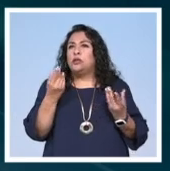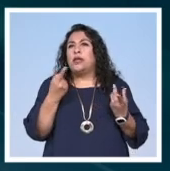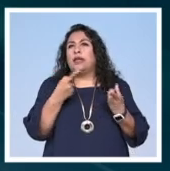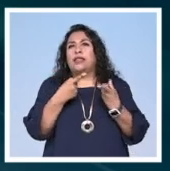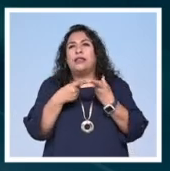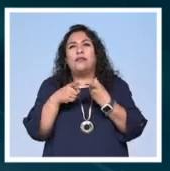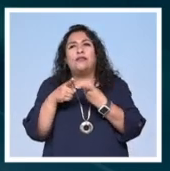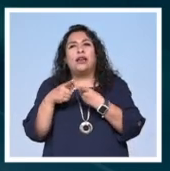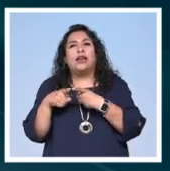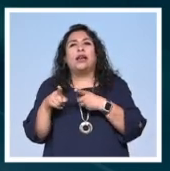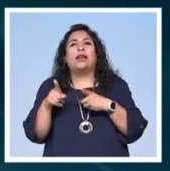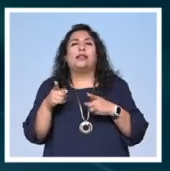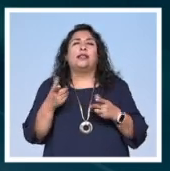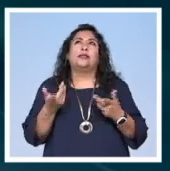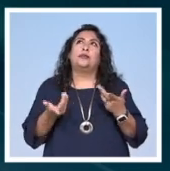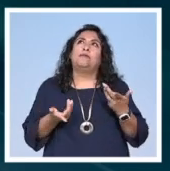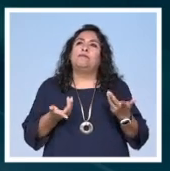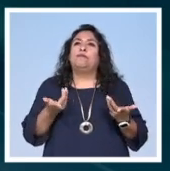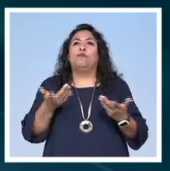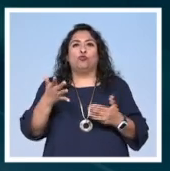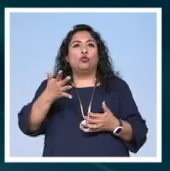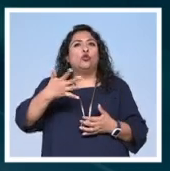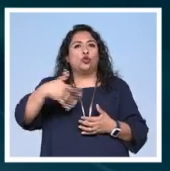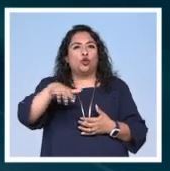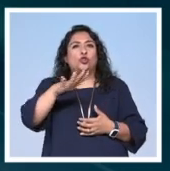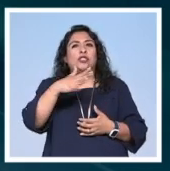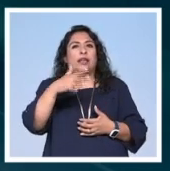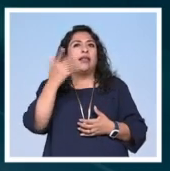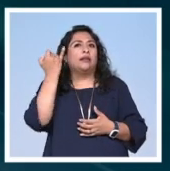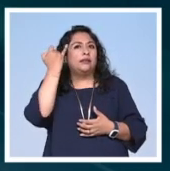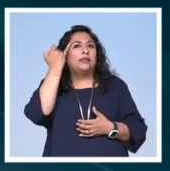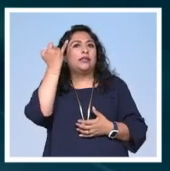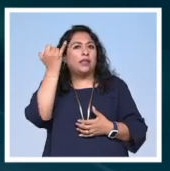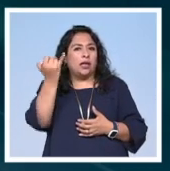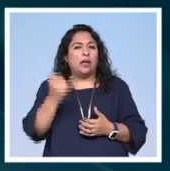nuestras este como búsquedas e